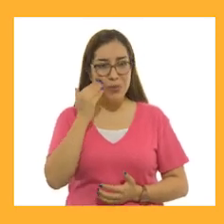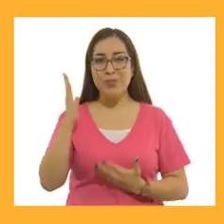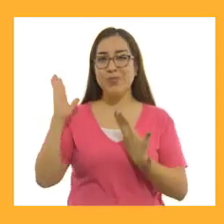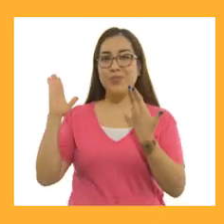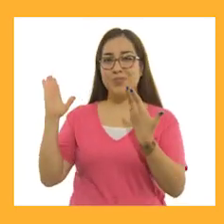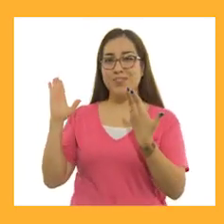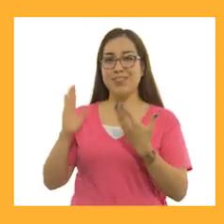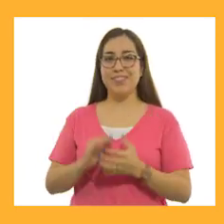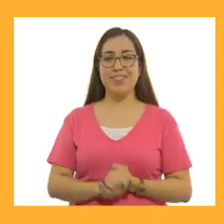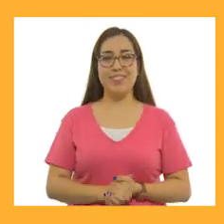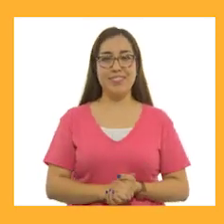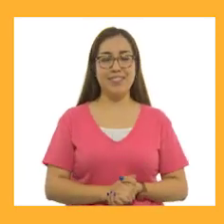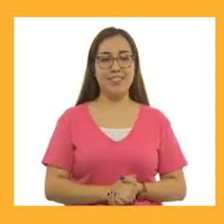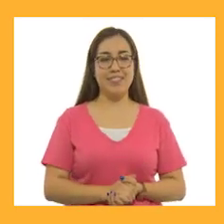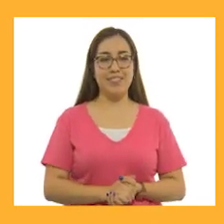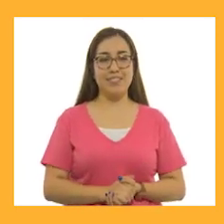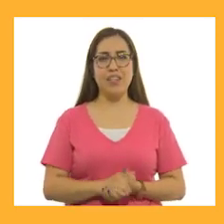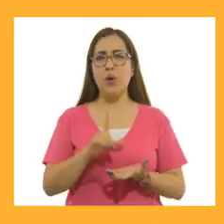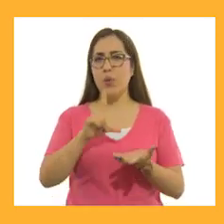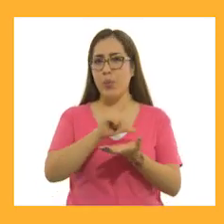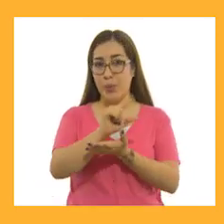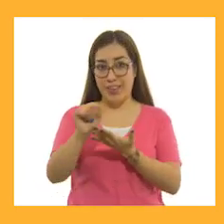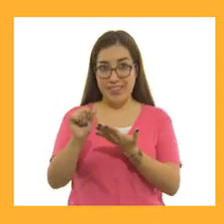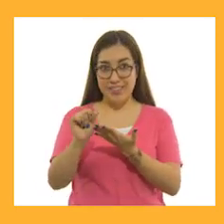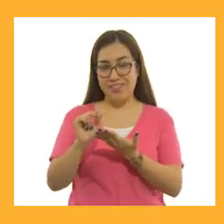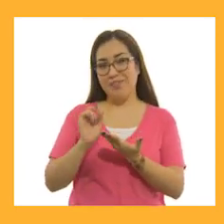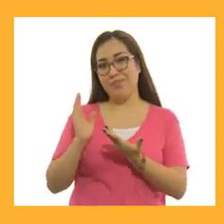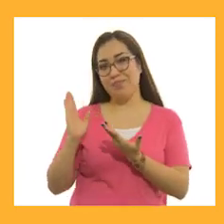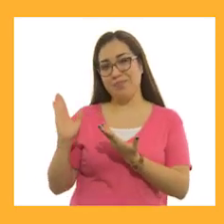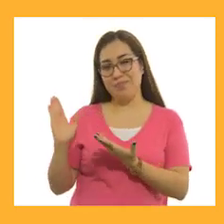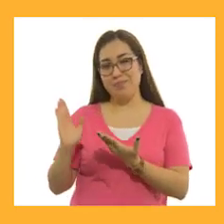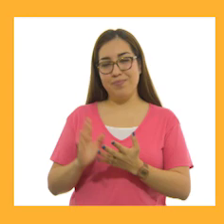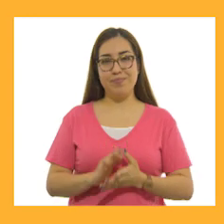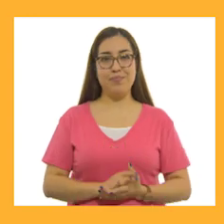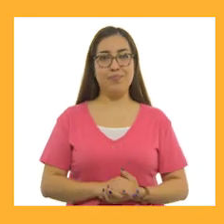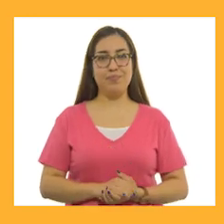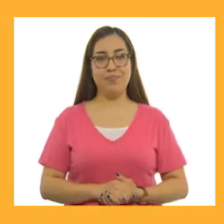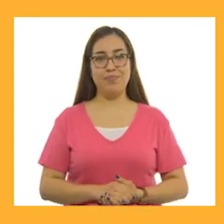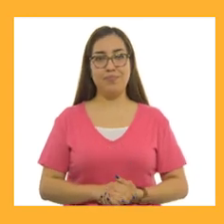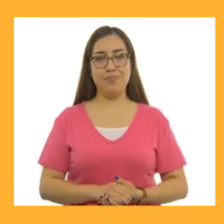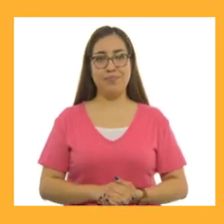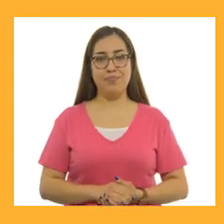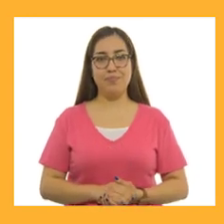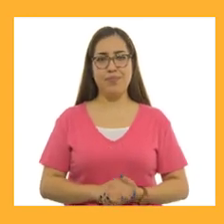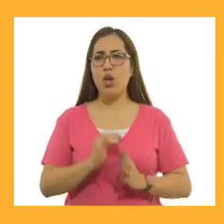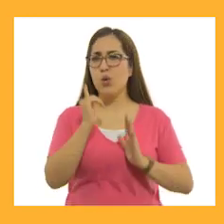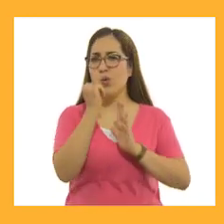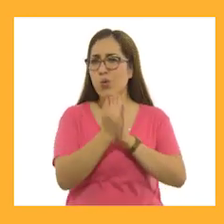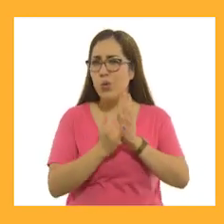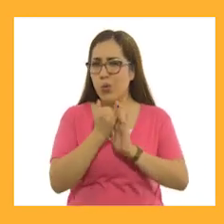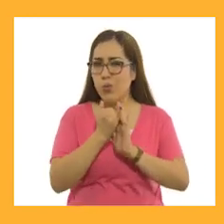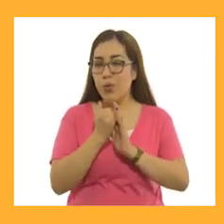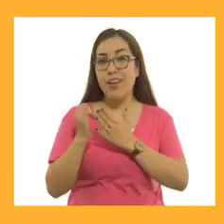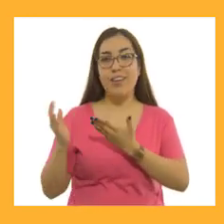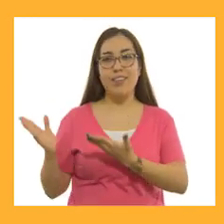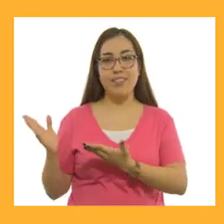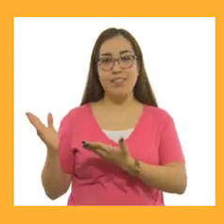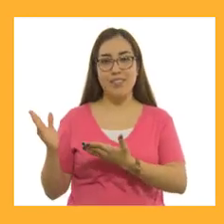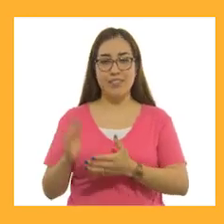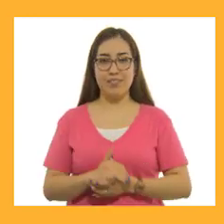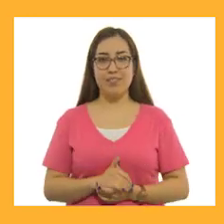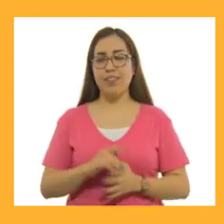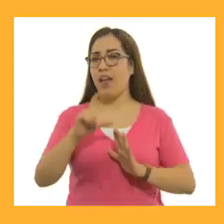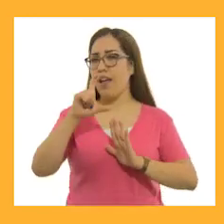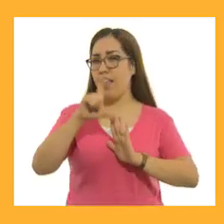mx twitter @ sección bajo mx youtube canal 7